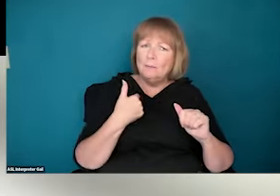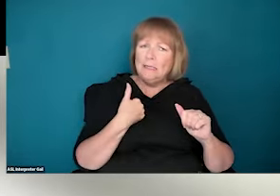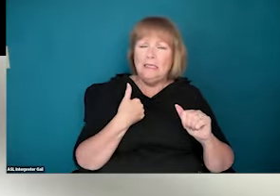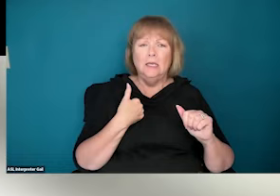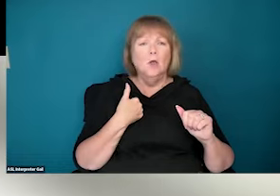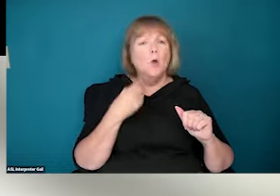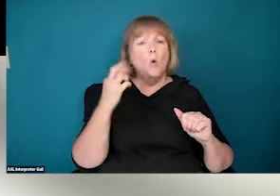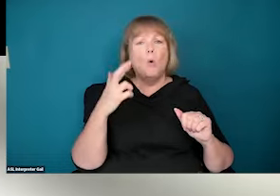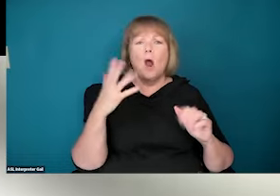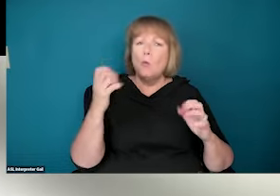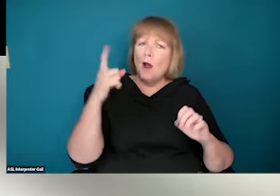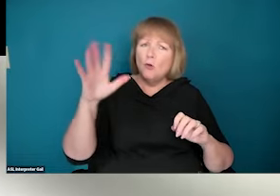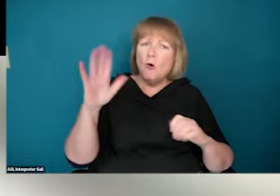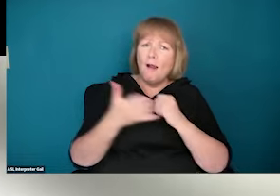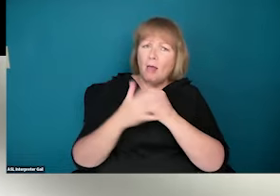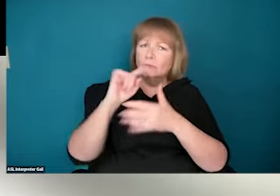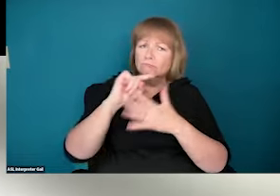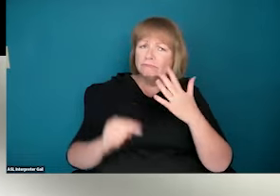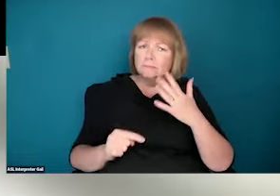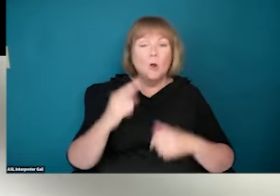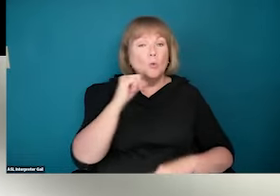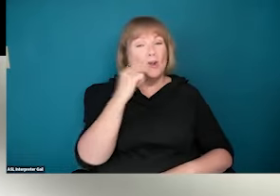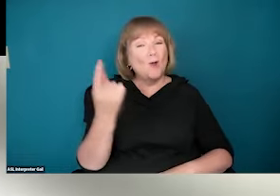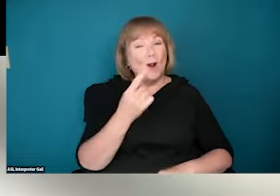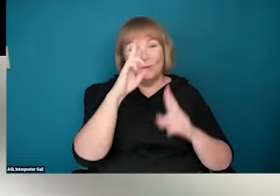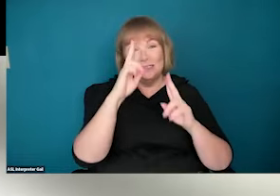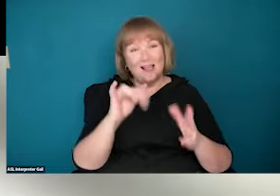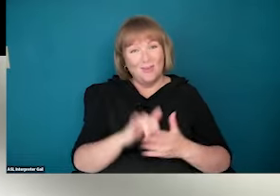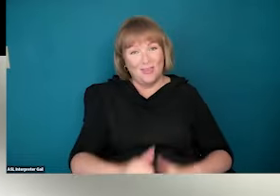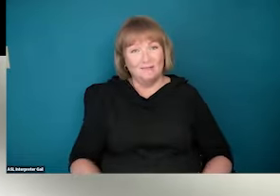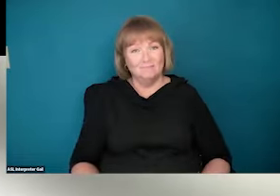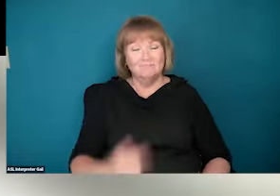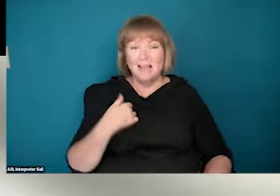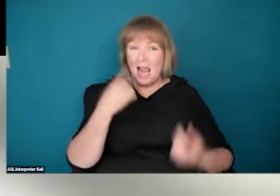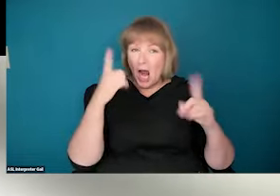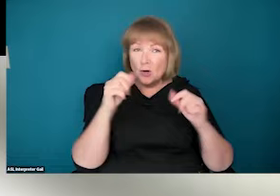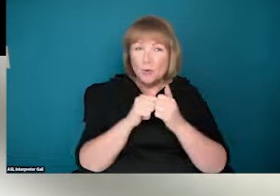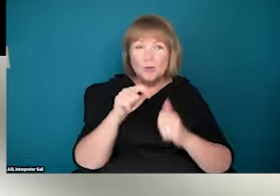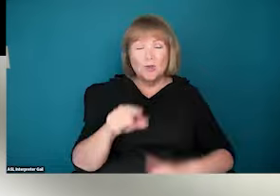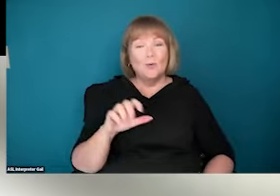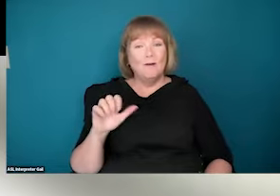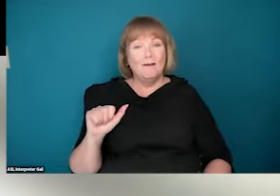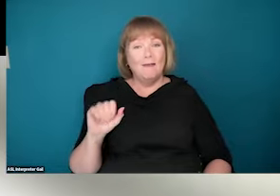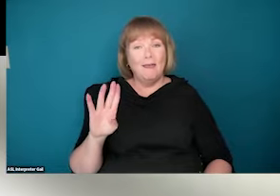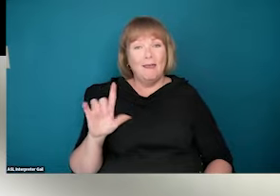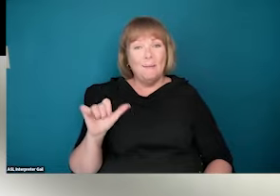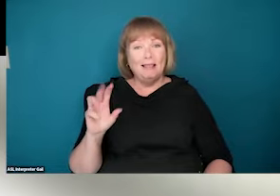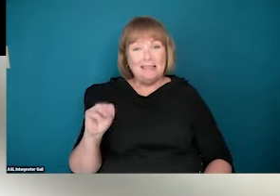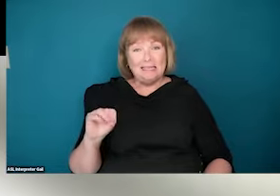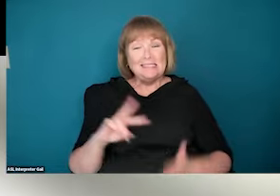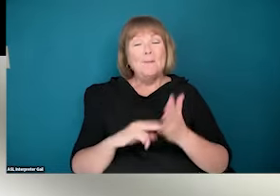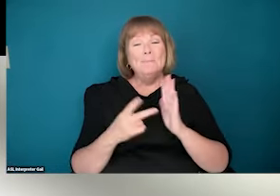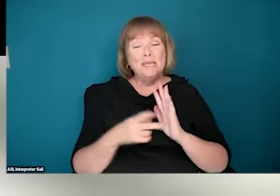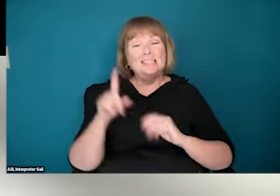con discapacidad dice que quiere que otra persona participe en una reunión, no necesariamente lo permiten.